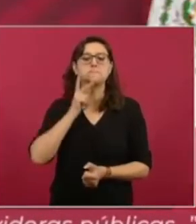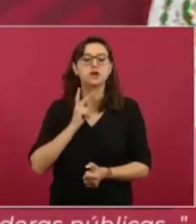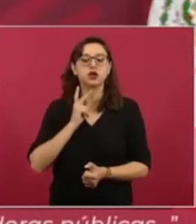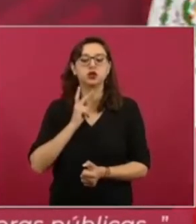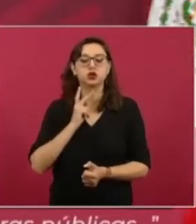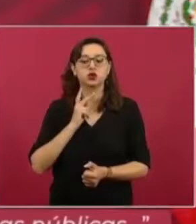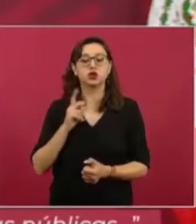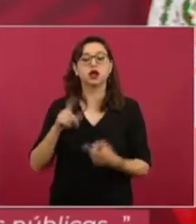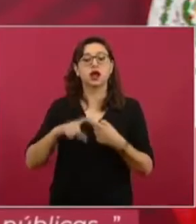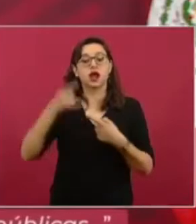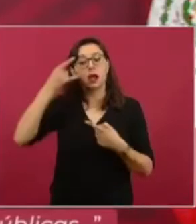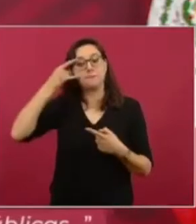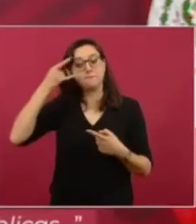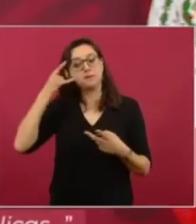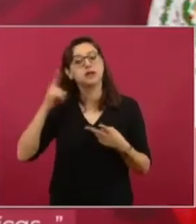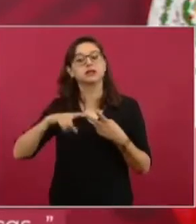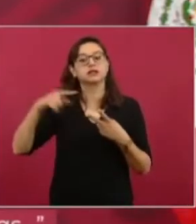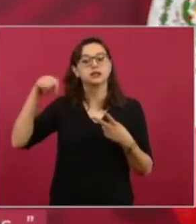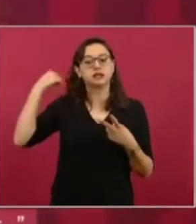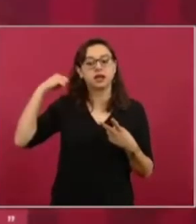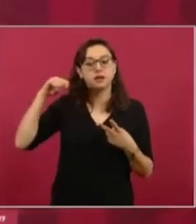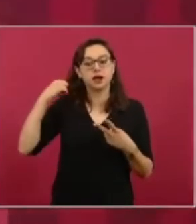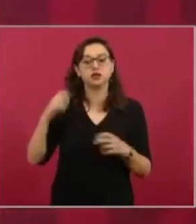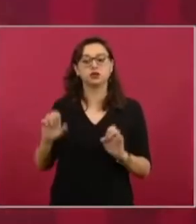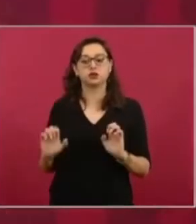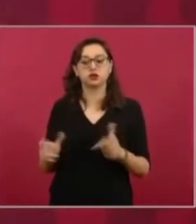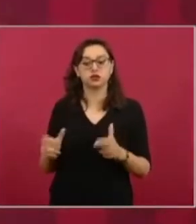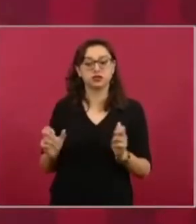de Campeche, de Tabasco, de Chiapas.